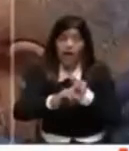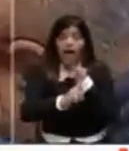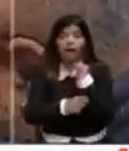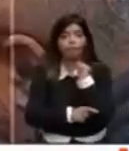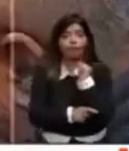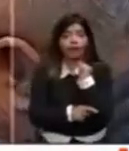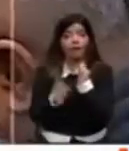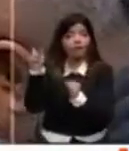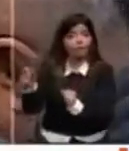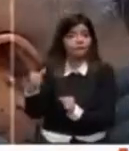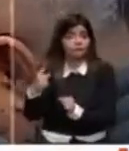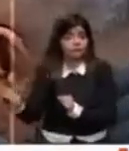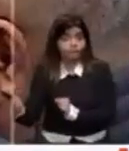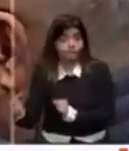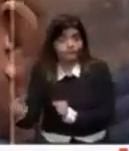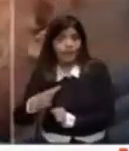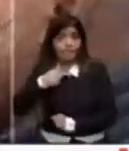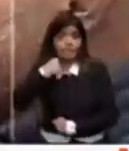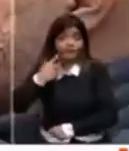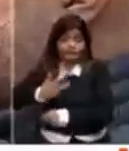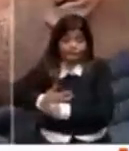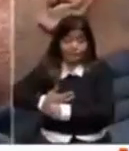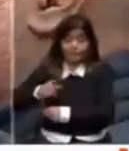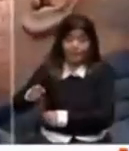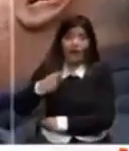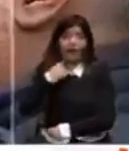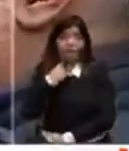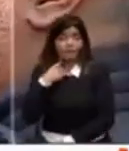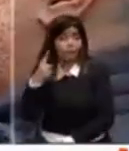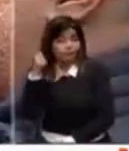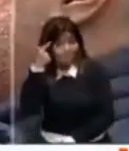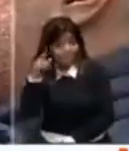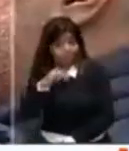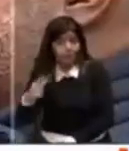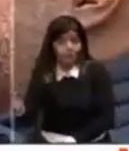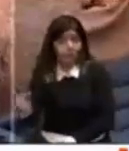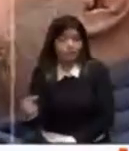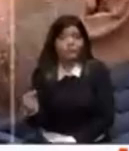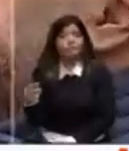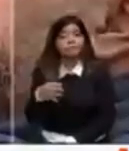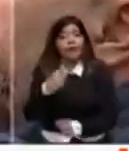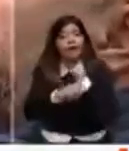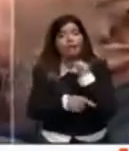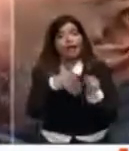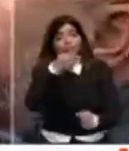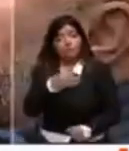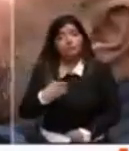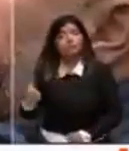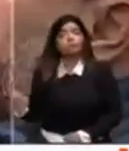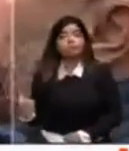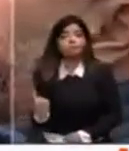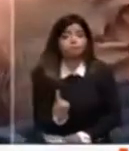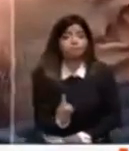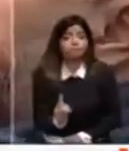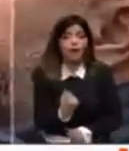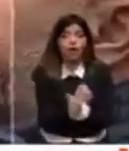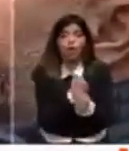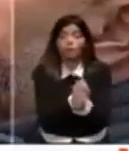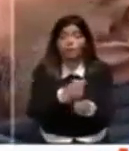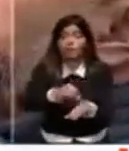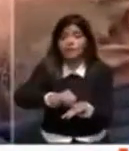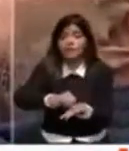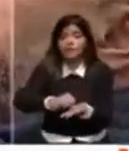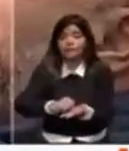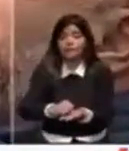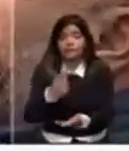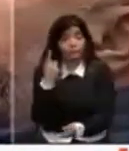que había sido víctima presumiblemente de este hecho, la cual manifiesta que se va a entregar esta persona en una de las comisarías del centro de la ciudad, lo cual